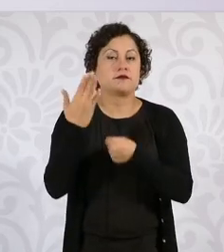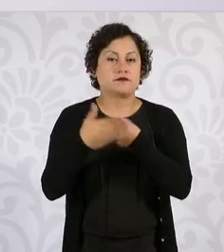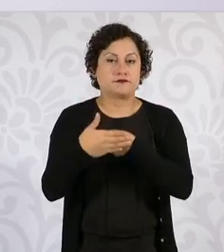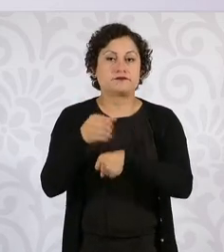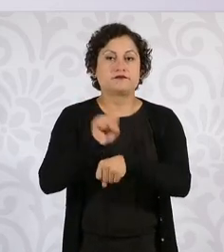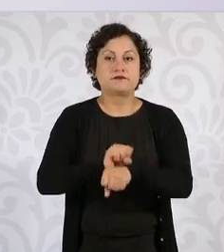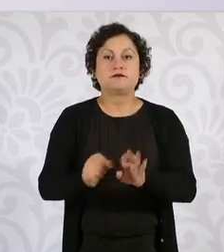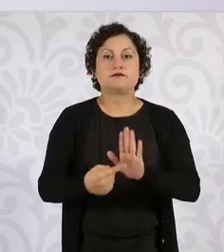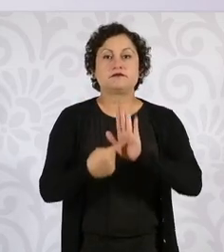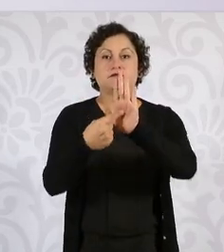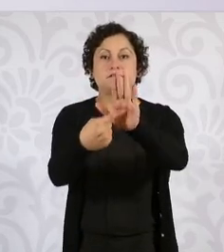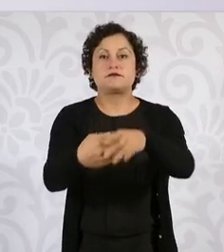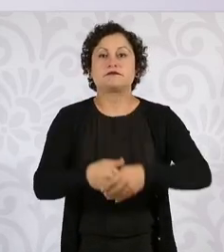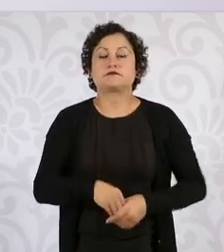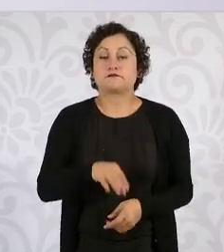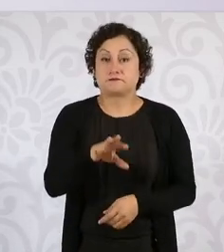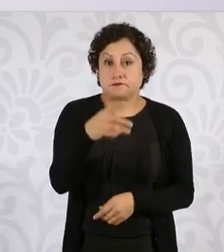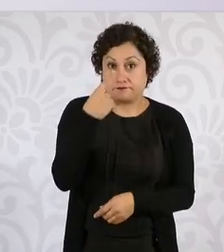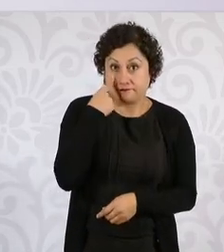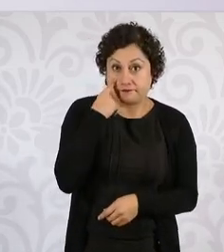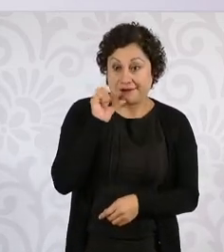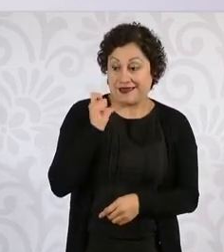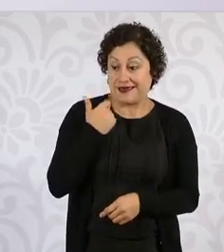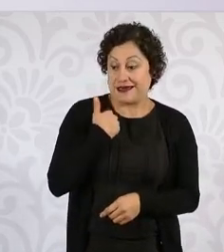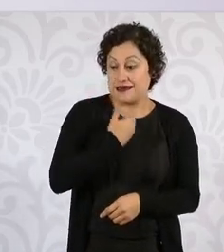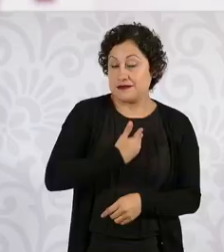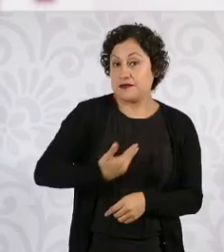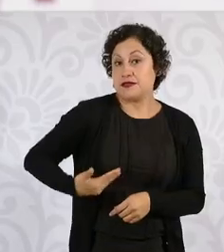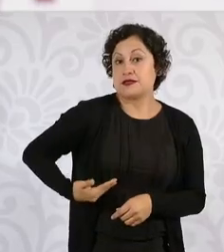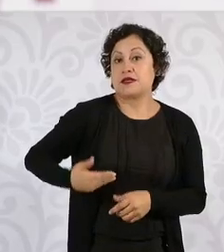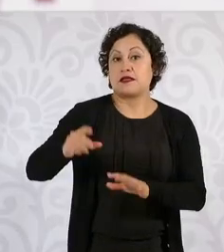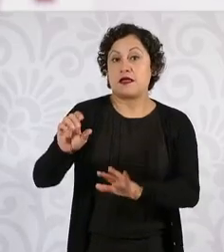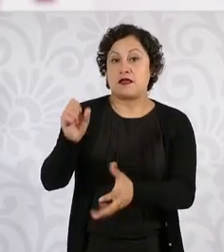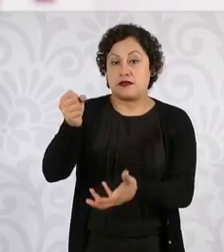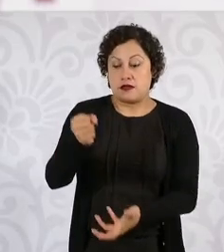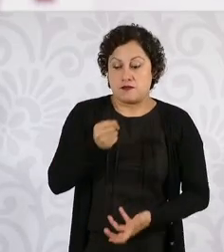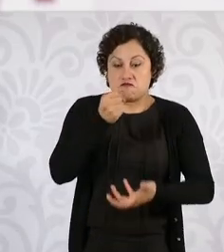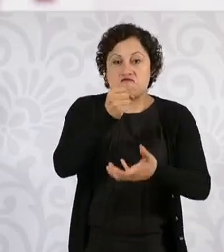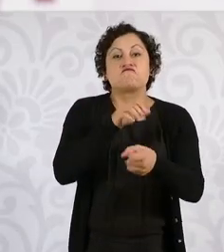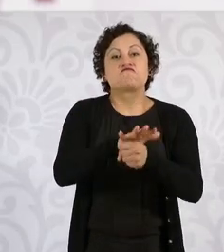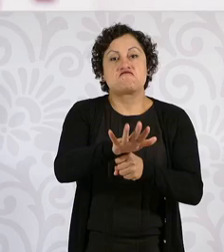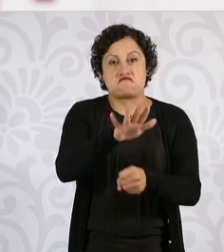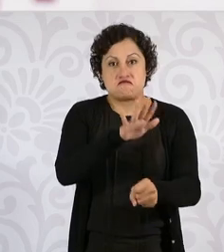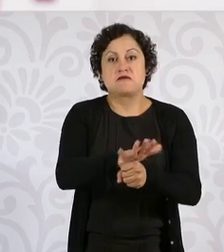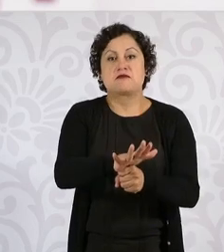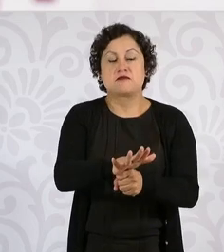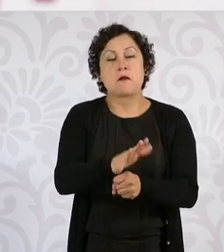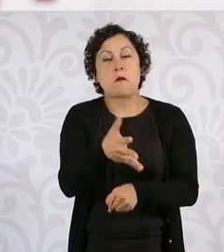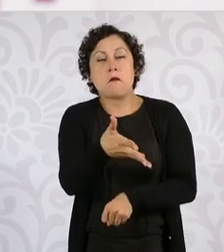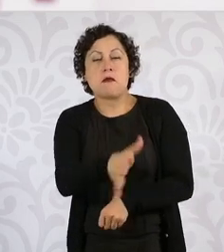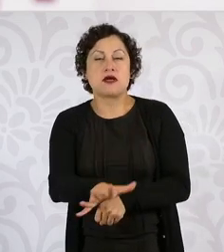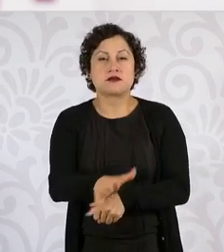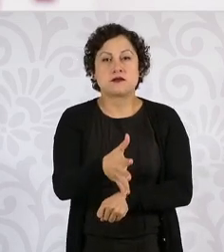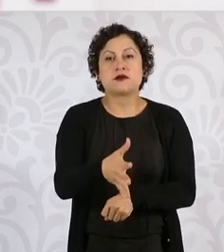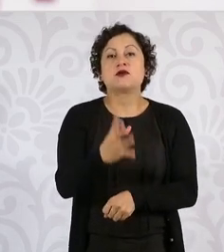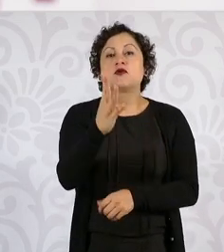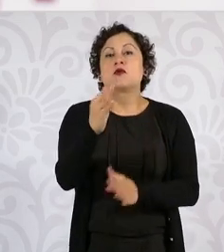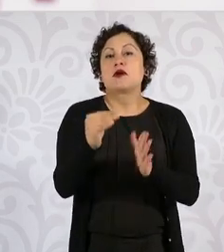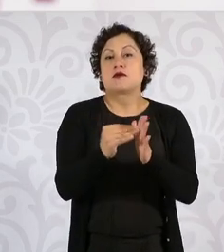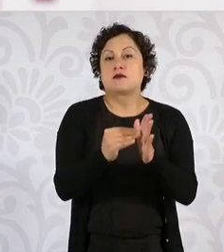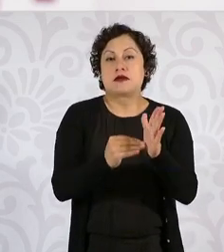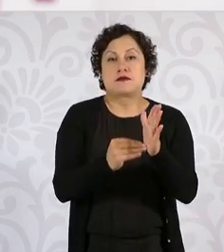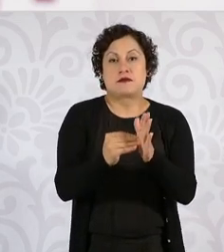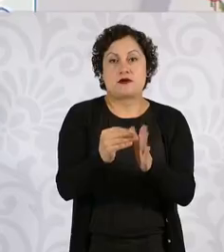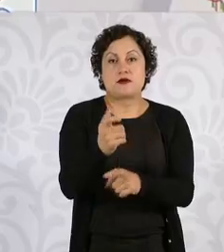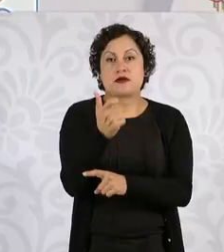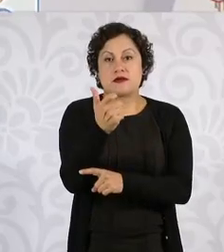Nos dejaron finanzas muy sanas y de ahí vamos a poder utilizar cerca de 4,000 millones de pesos para